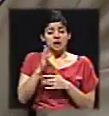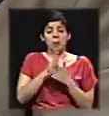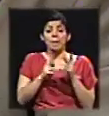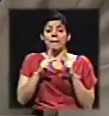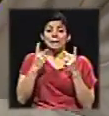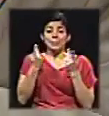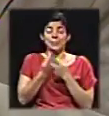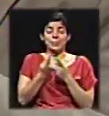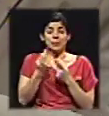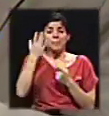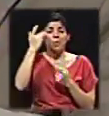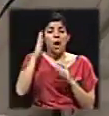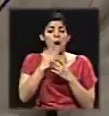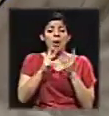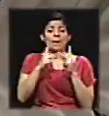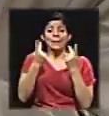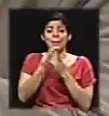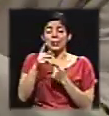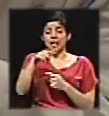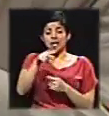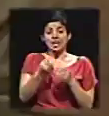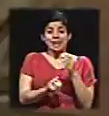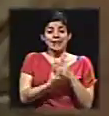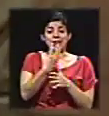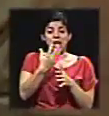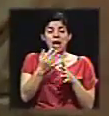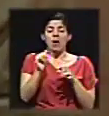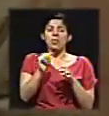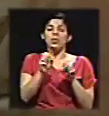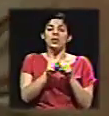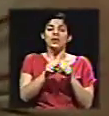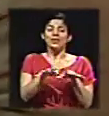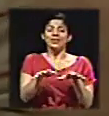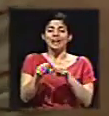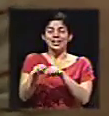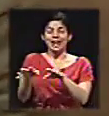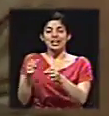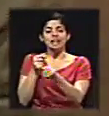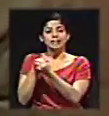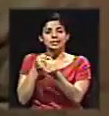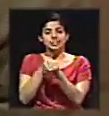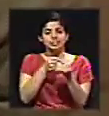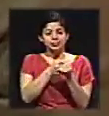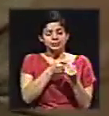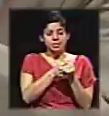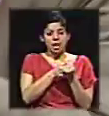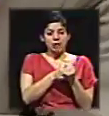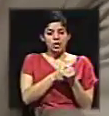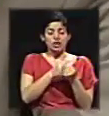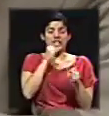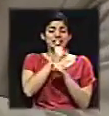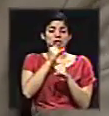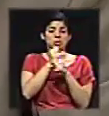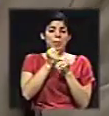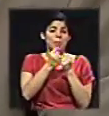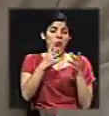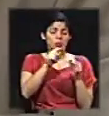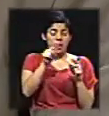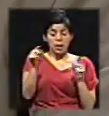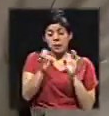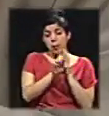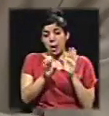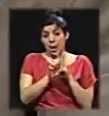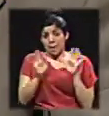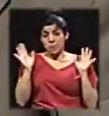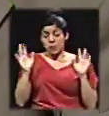algún partido crea redes de respaldo en instituciones públicas, por ejemplo, digamos que es